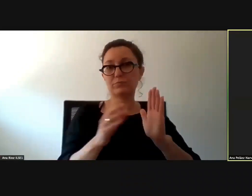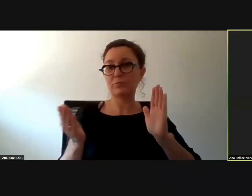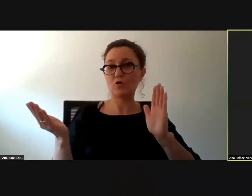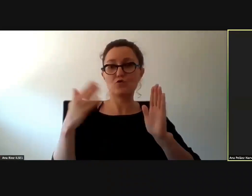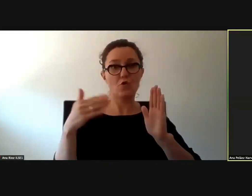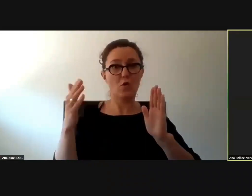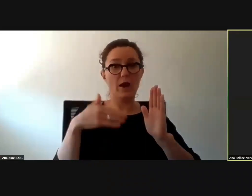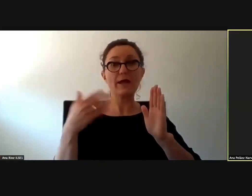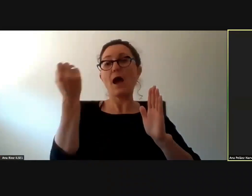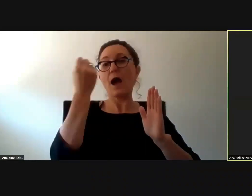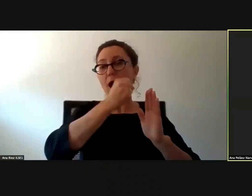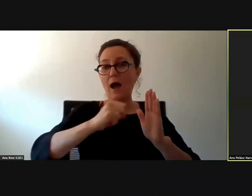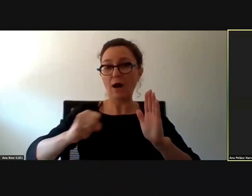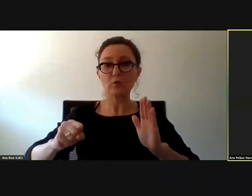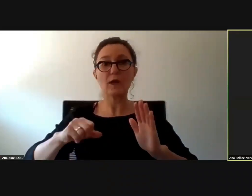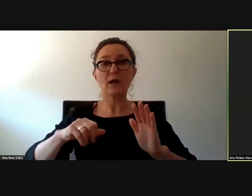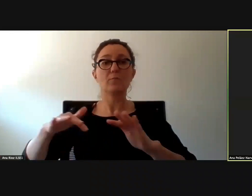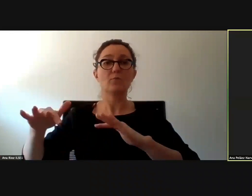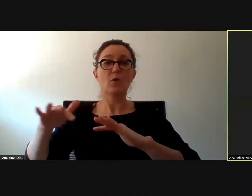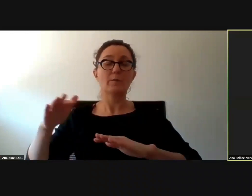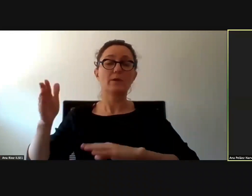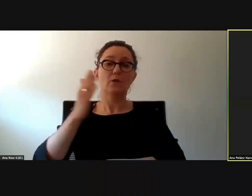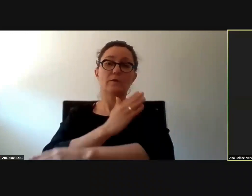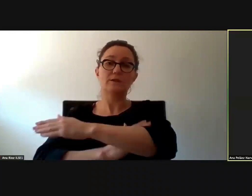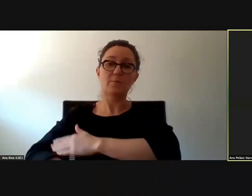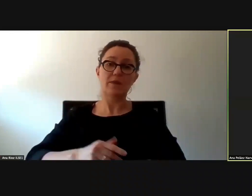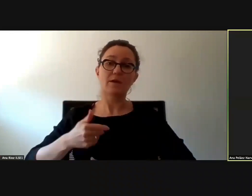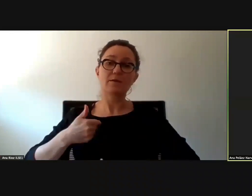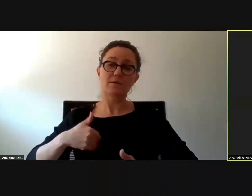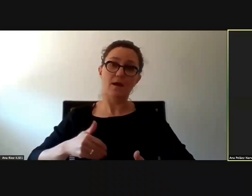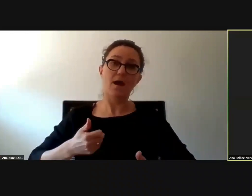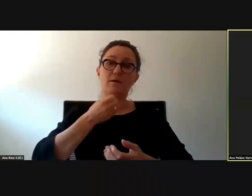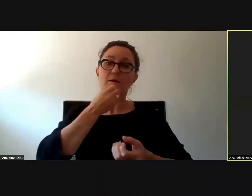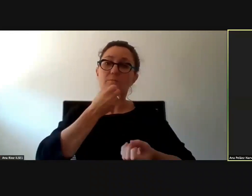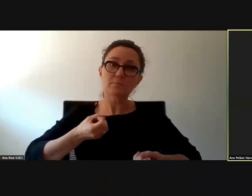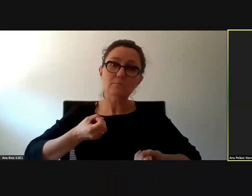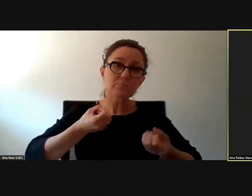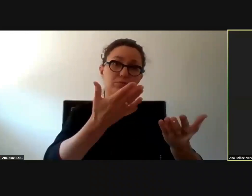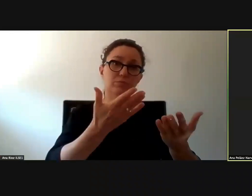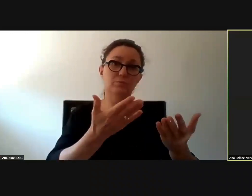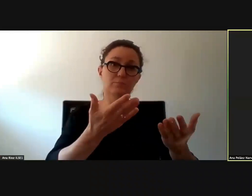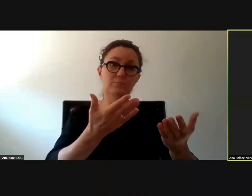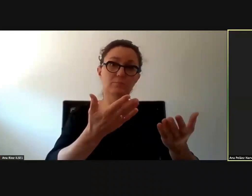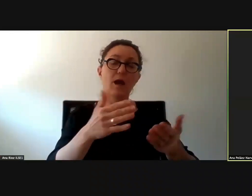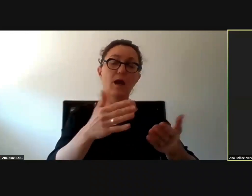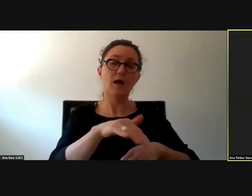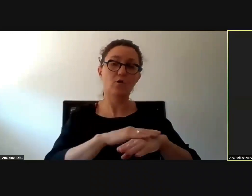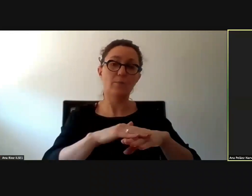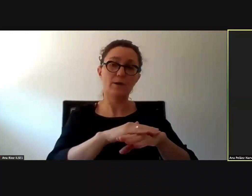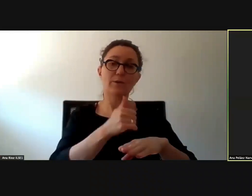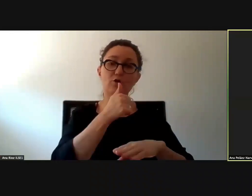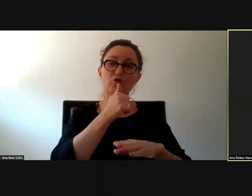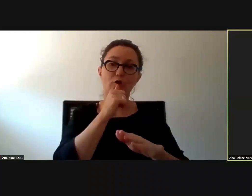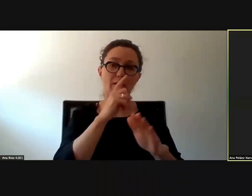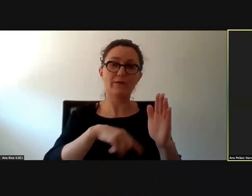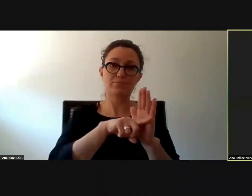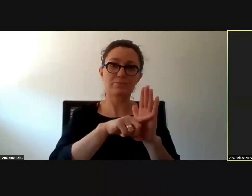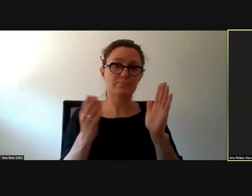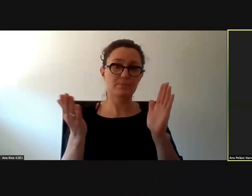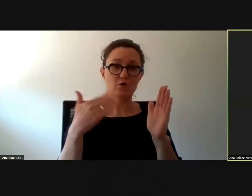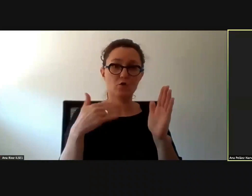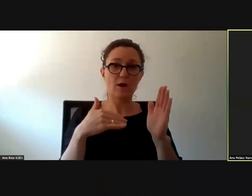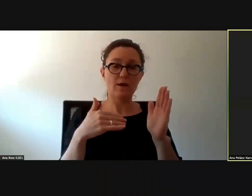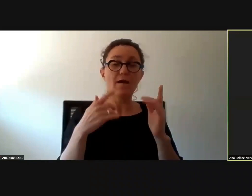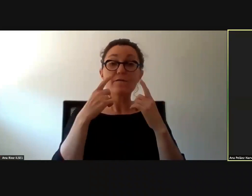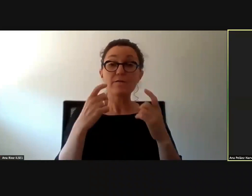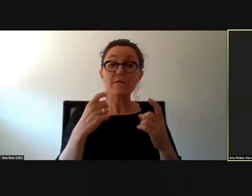desde el movimiento de la discapacidad hemos trasladado al Gobierno. Queda mucho por hacer, pero